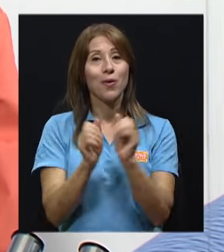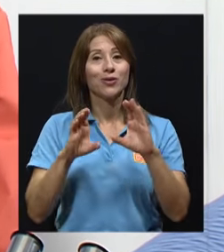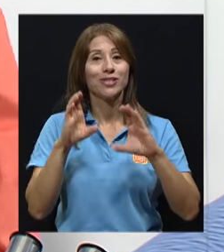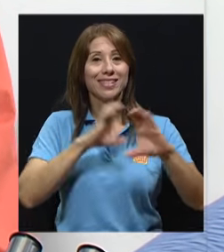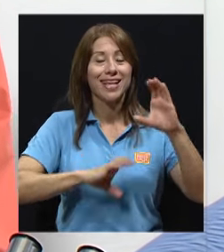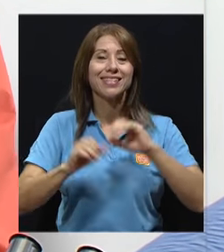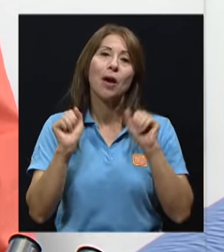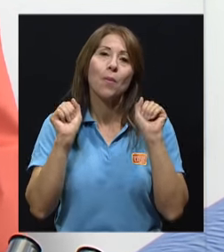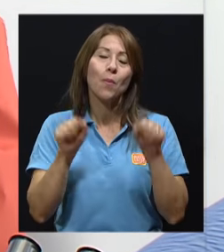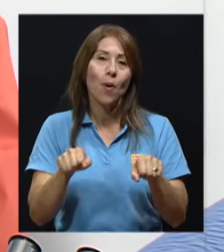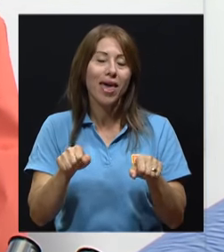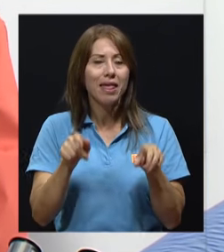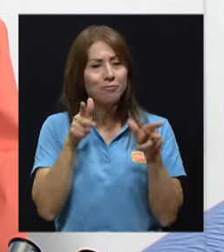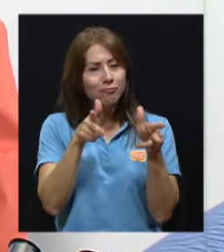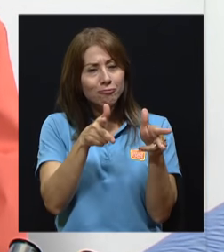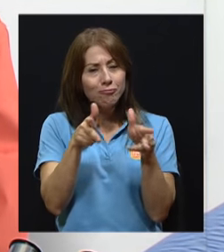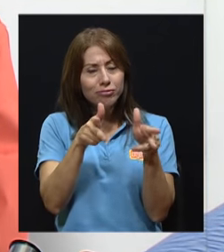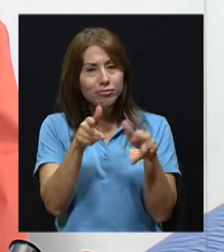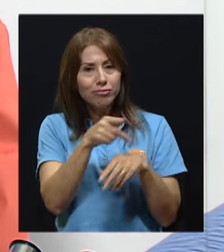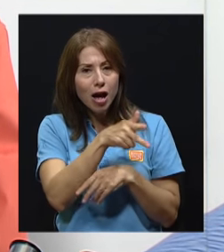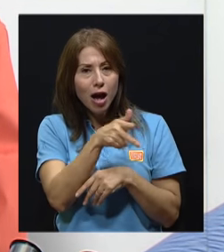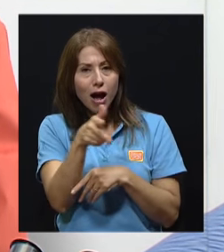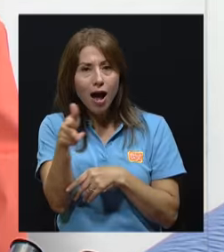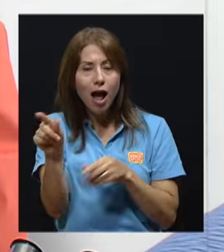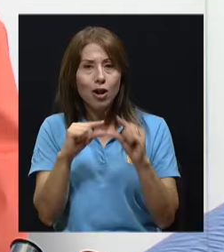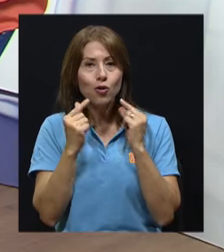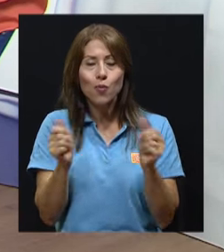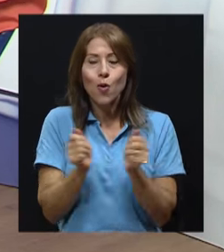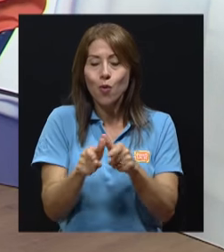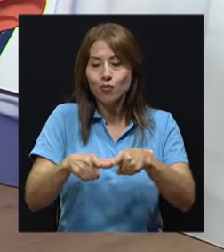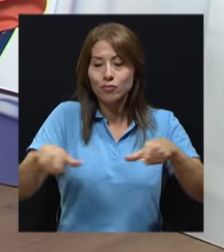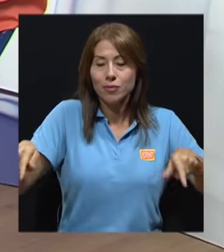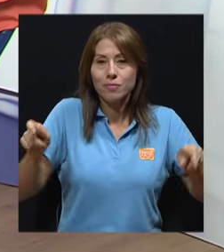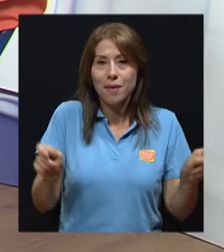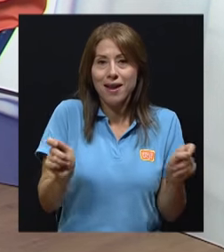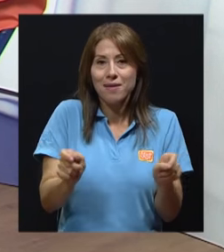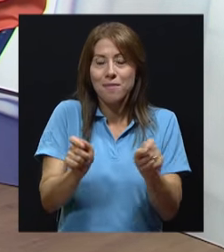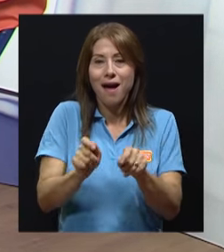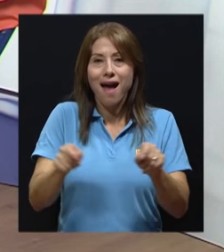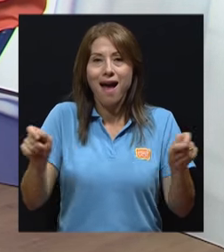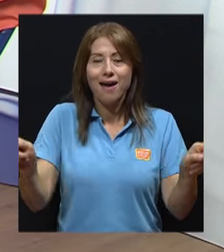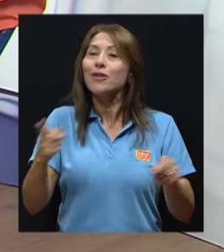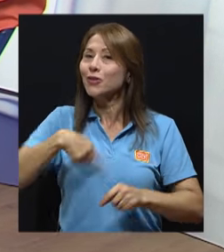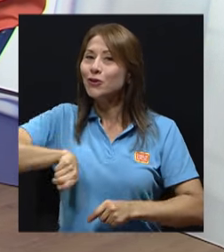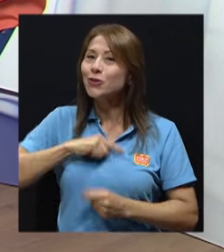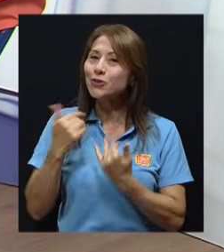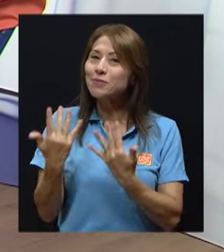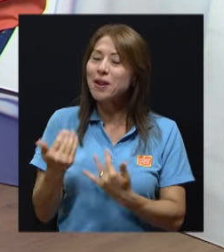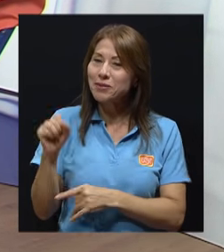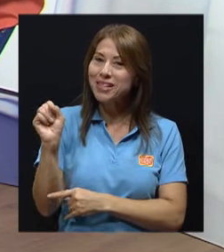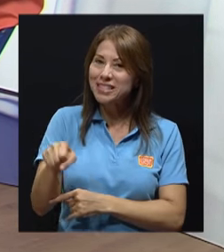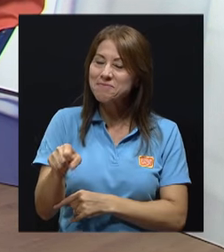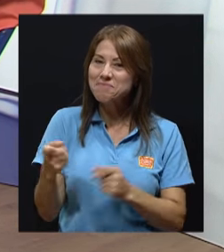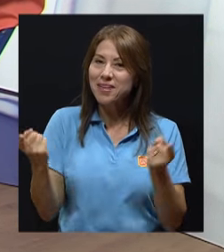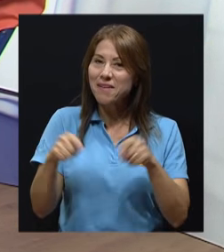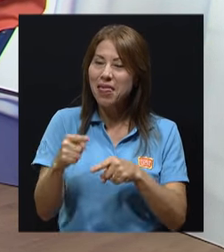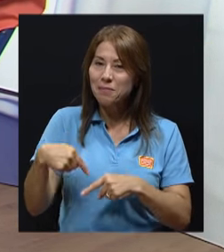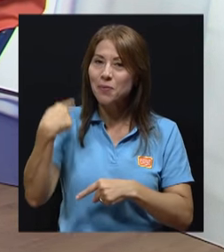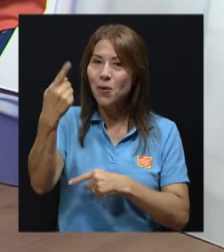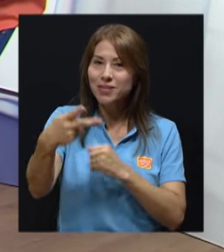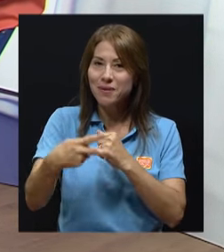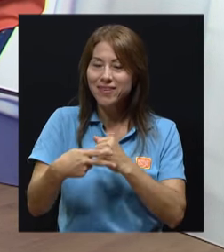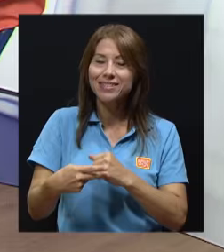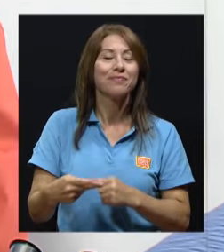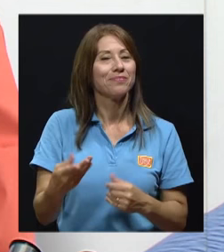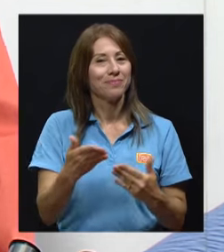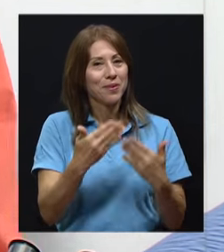grabar al grupo de ustedes interpretando una buena Marimba nosotros Esperamos que sí se va a dar así que excelente queda